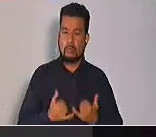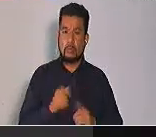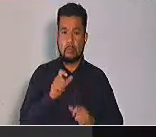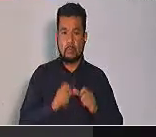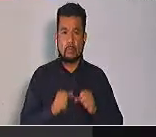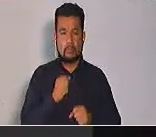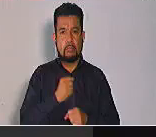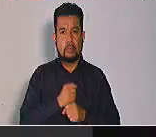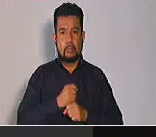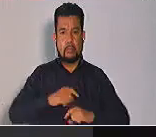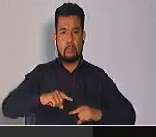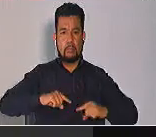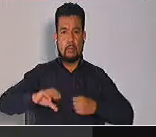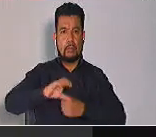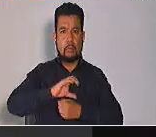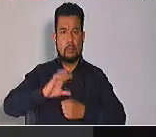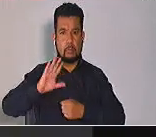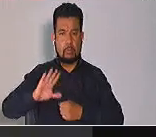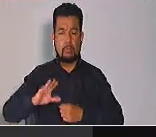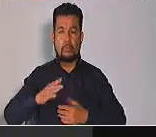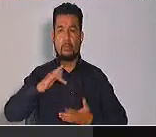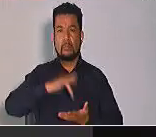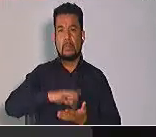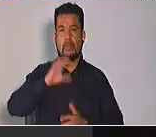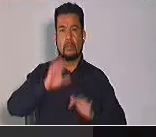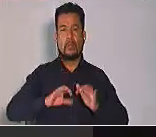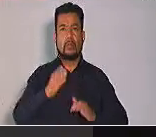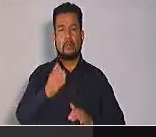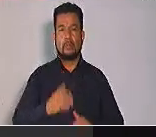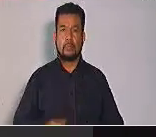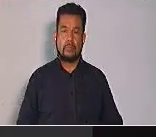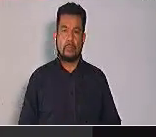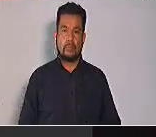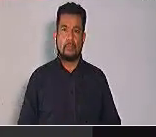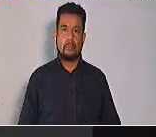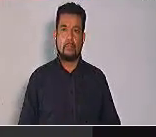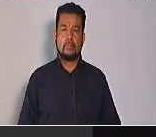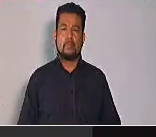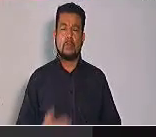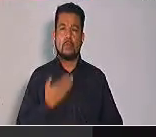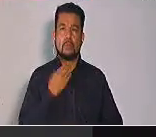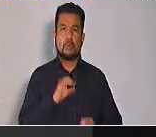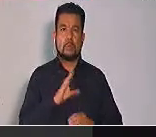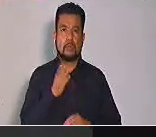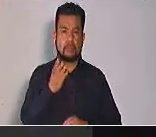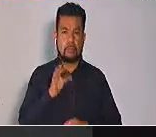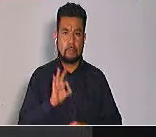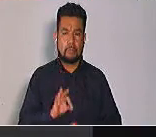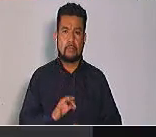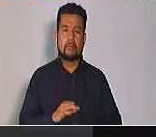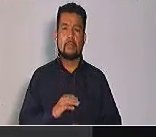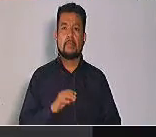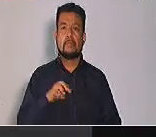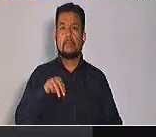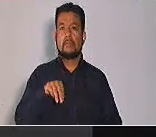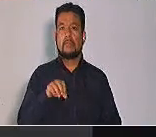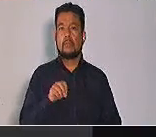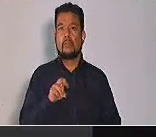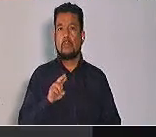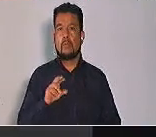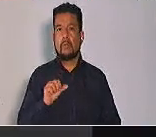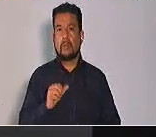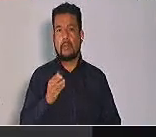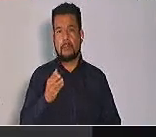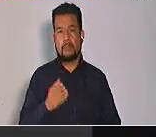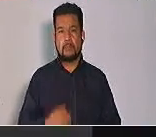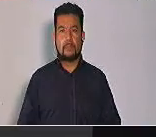funcionarios de la administración municipal. Presente, secretario. Ya, César, muy buen día a usted, copiada su asistencia. Mora Gómez, Javier